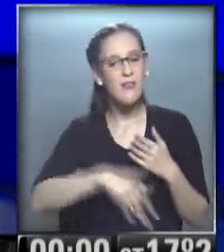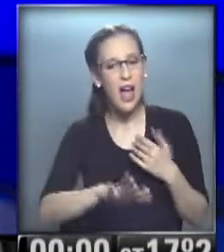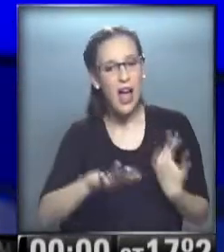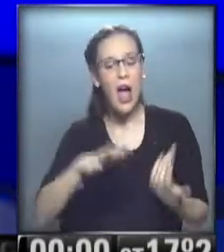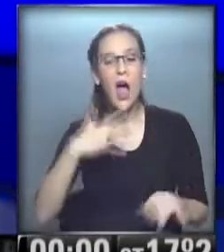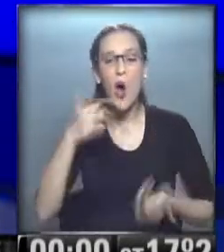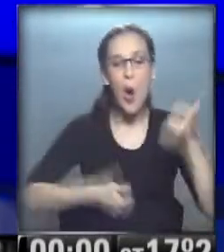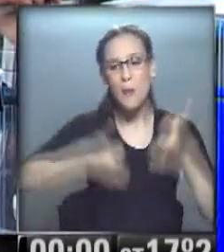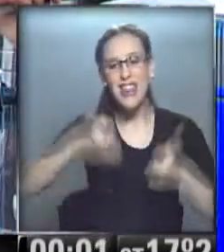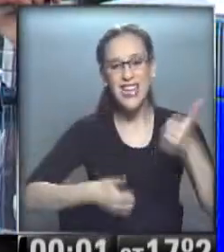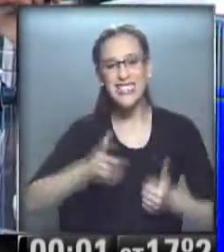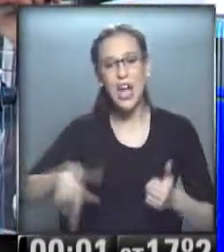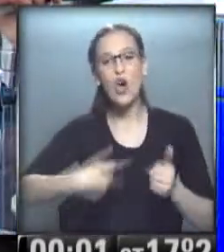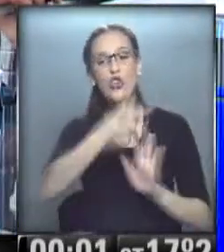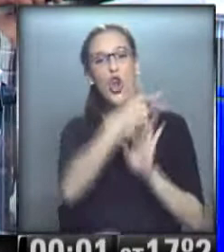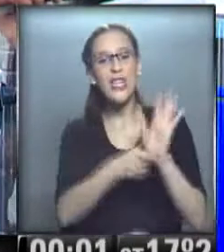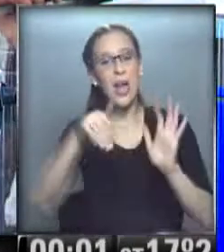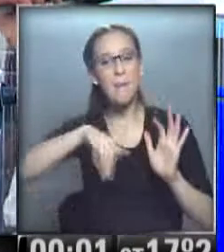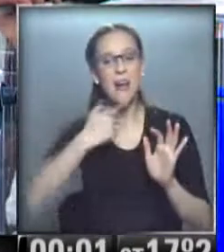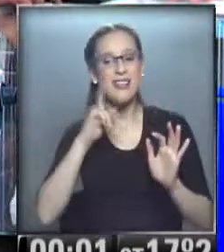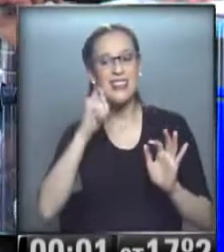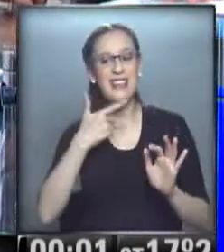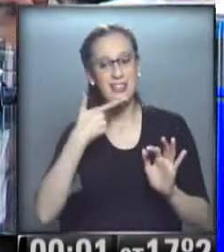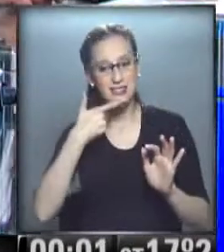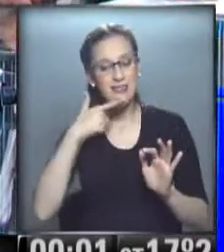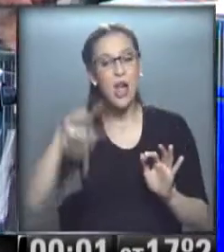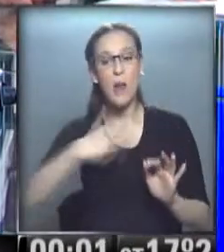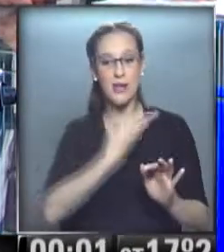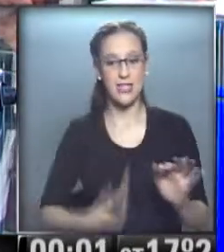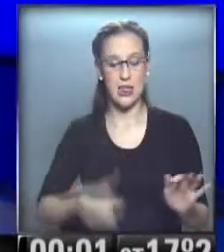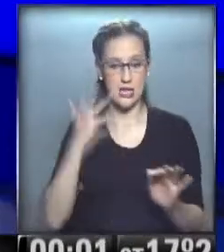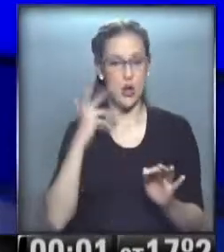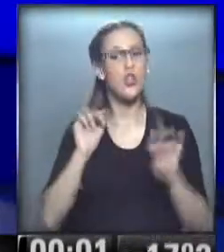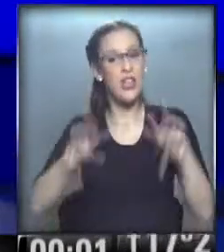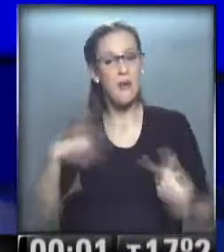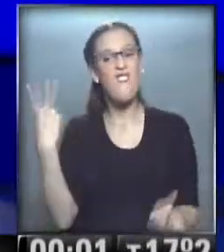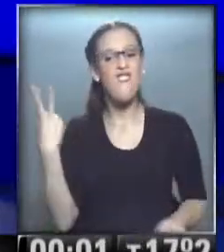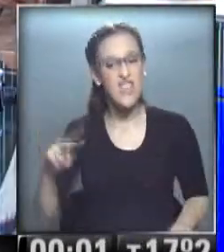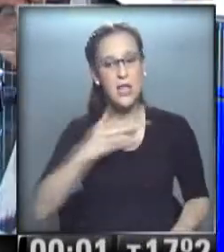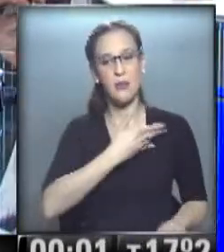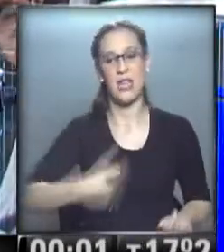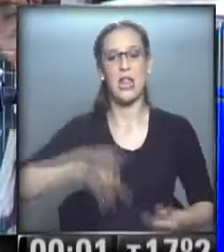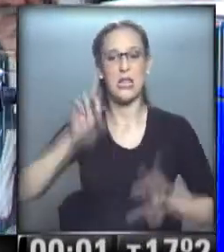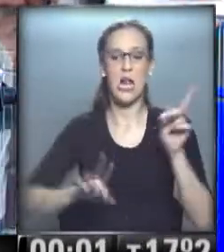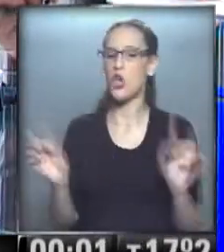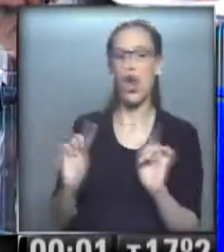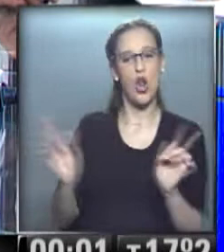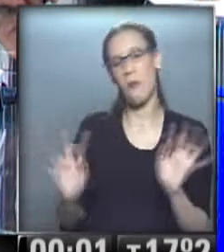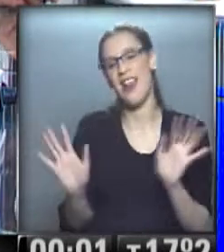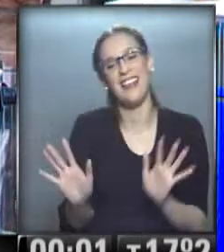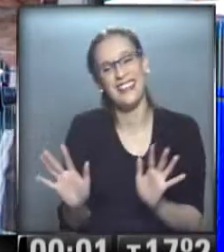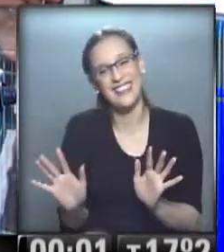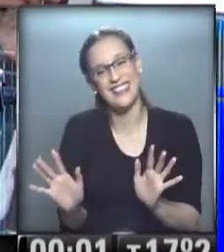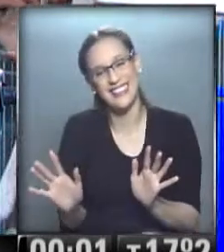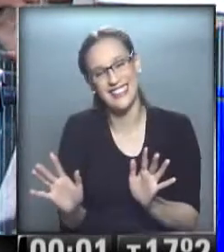de Matías Lamens, que es el presidente actual de San Lorenzo, y obviamente con el vicepresidente Marcelo Tinelli. Con Marce no, viejo. Bueno, van a competir,